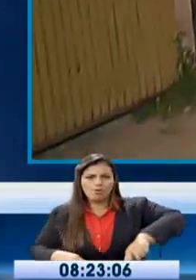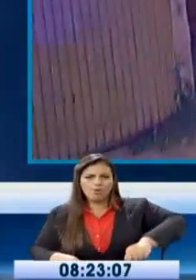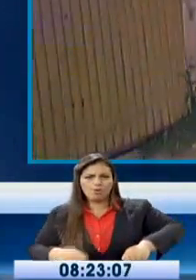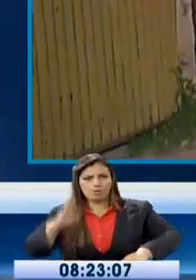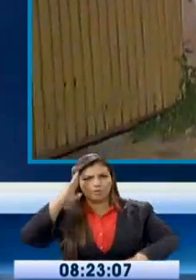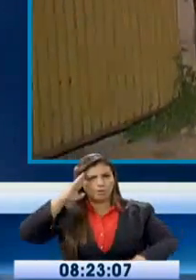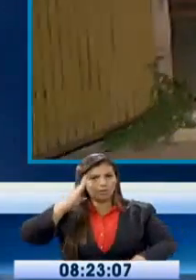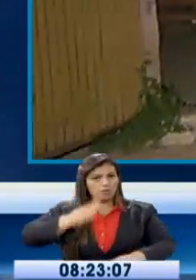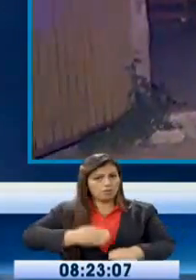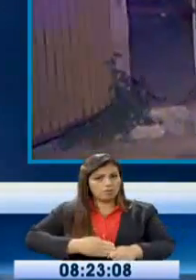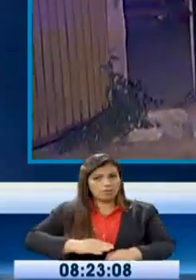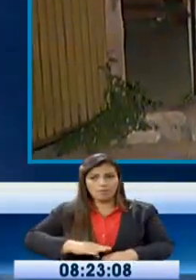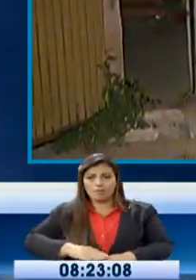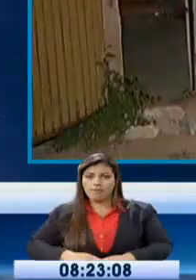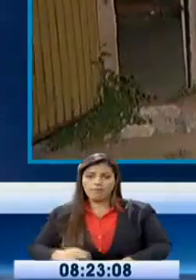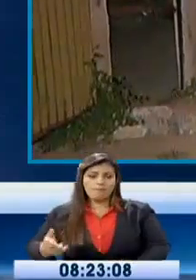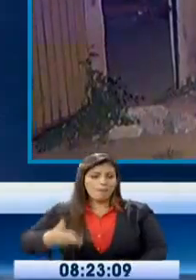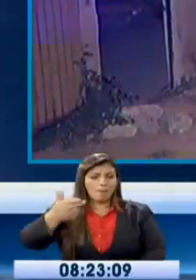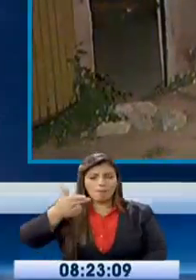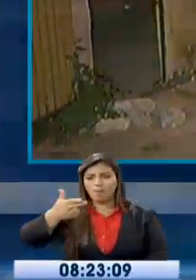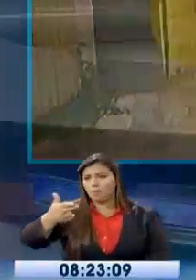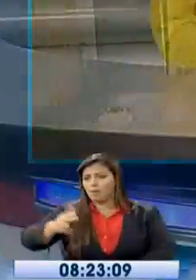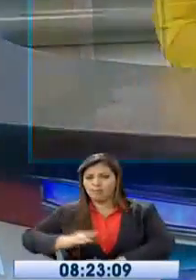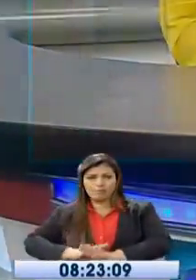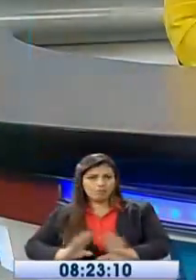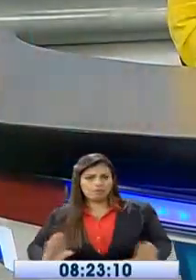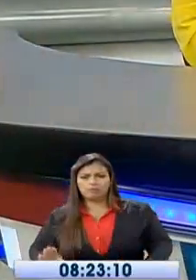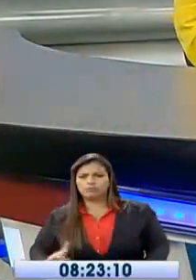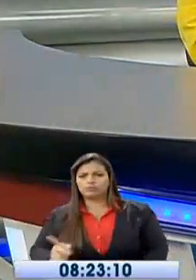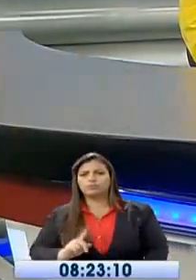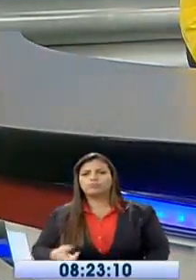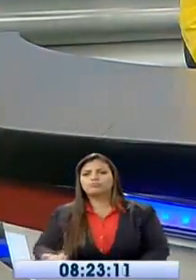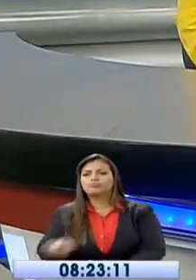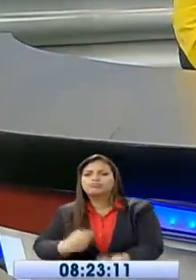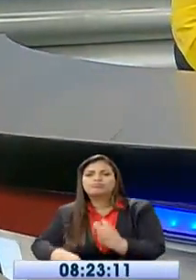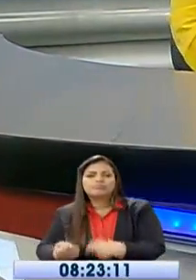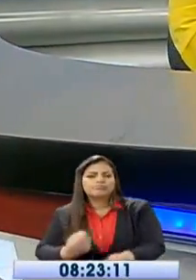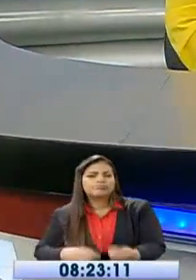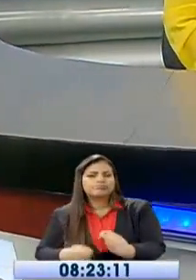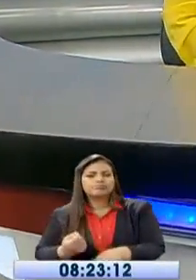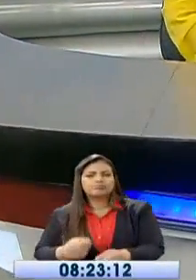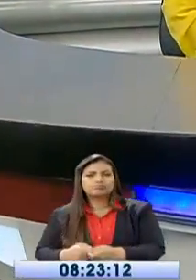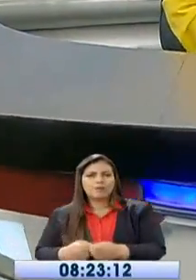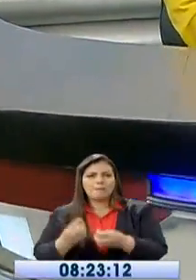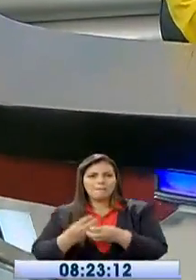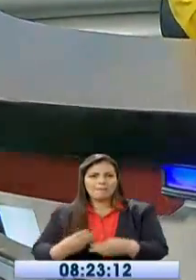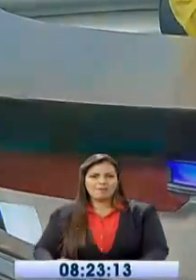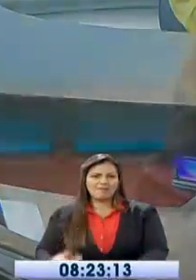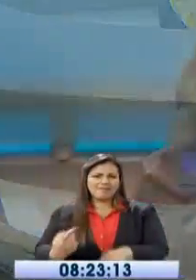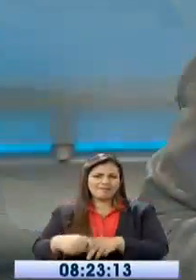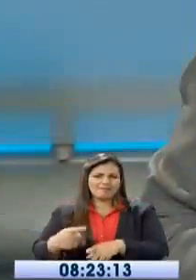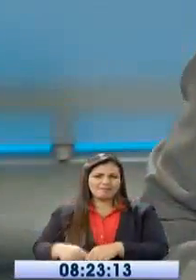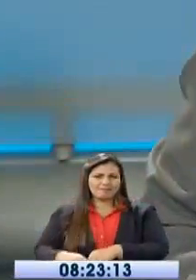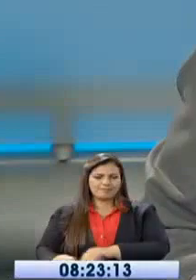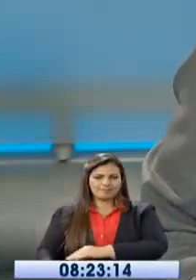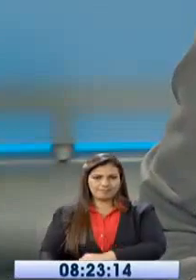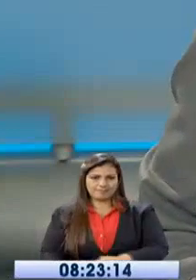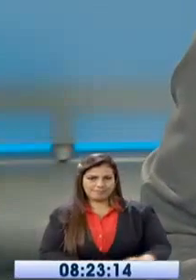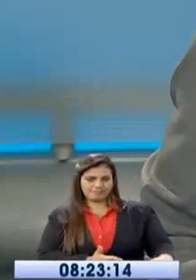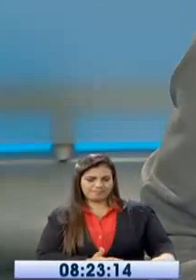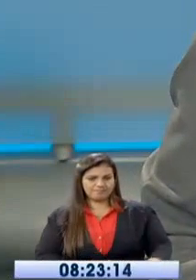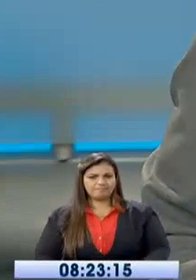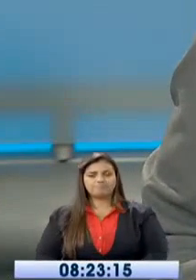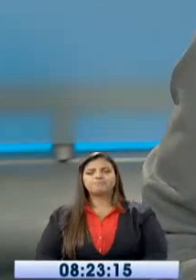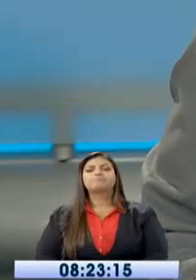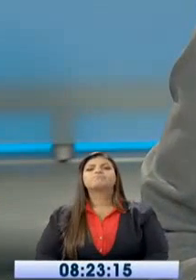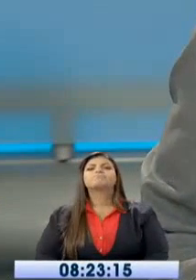piezas. Así es. Hablando justamente de este tema, mira tú que un agente de tránsito resultó hospitalizado. ¿Y por